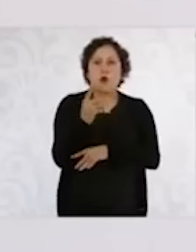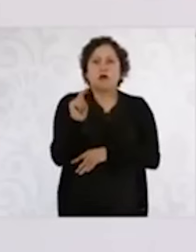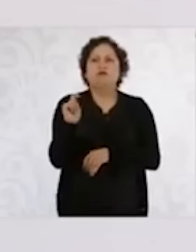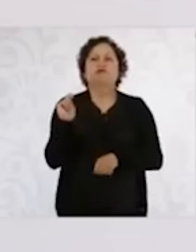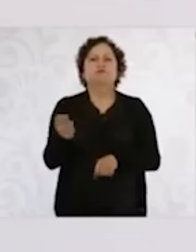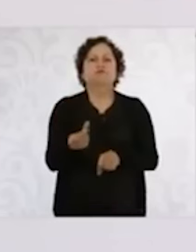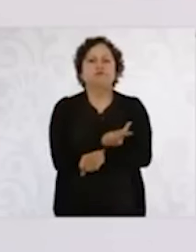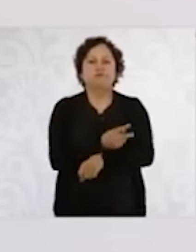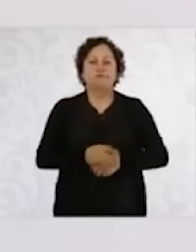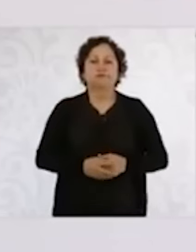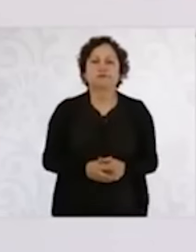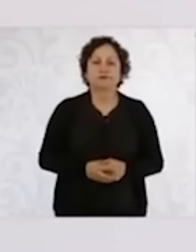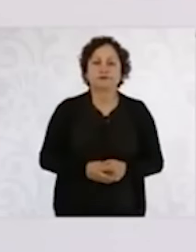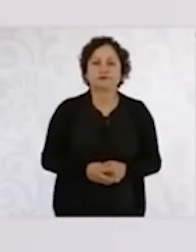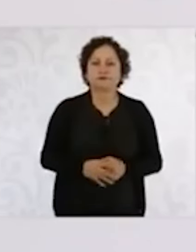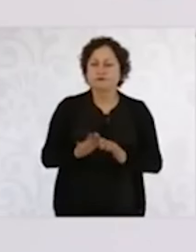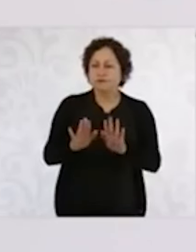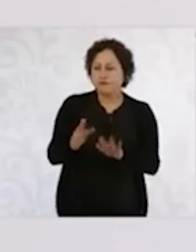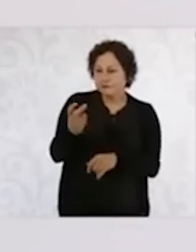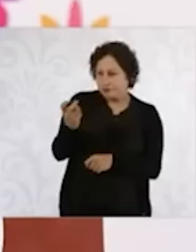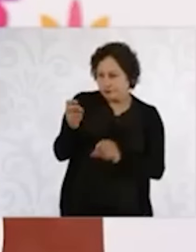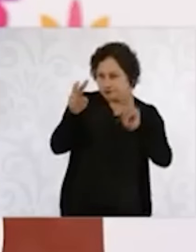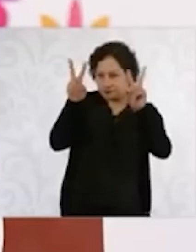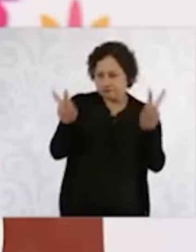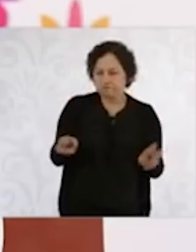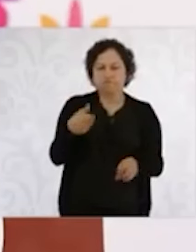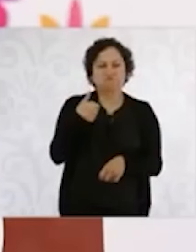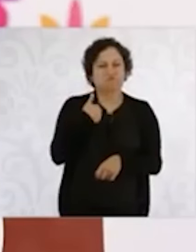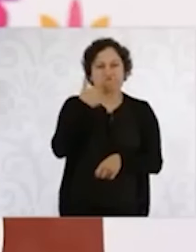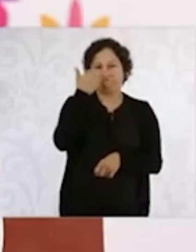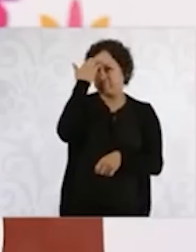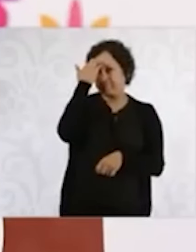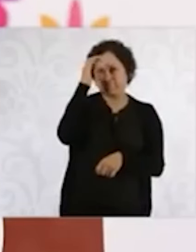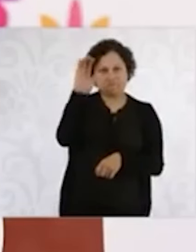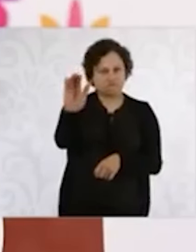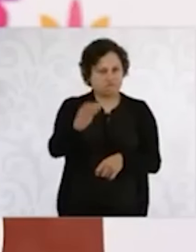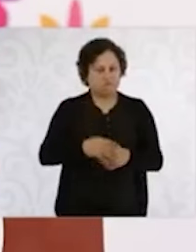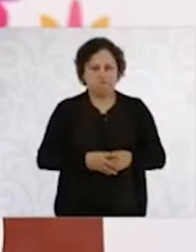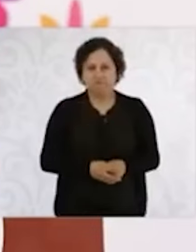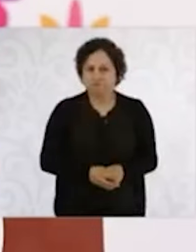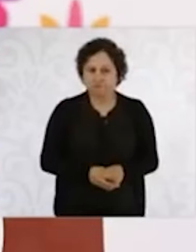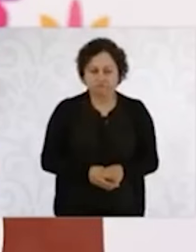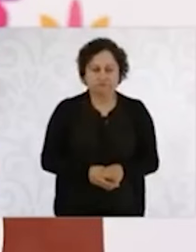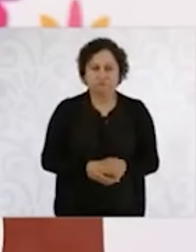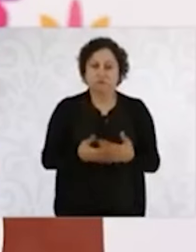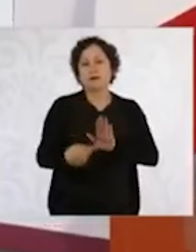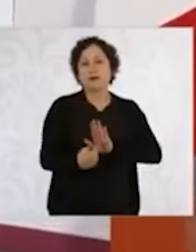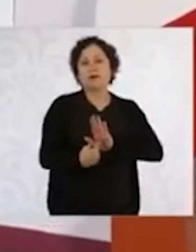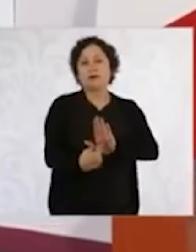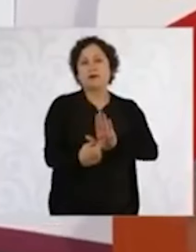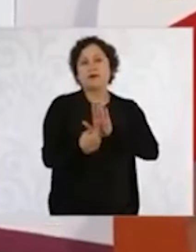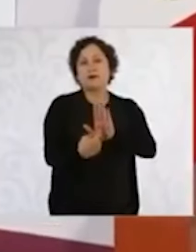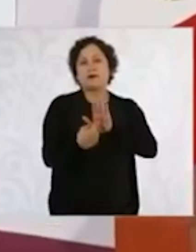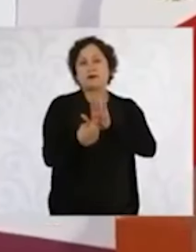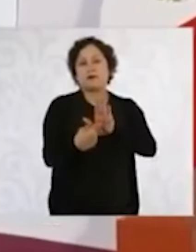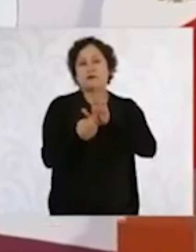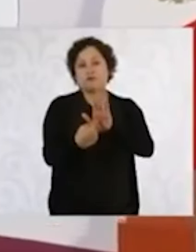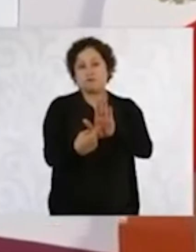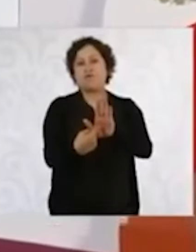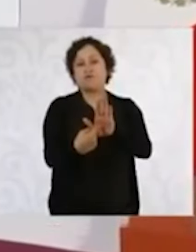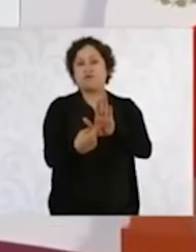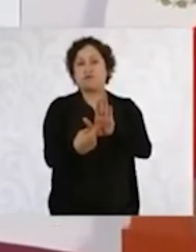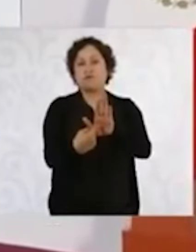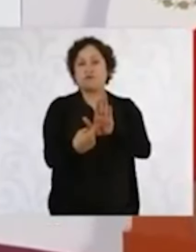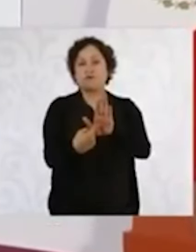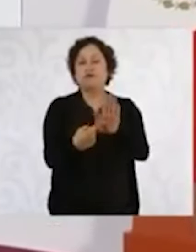caso, pero yo creo que es muy importante predicar con el ejemplo, cuidando siempre